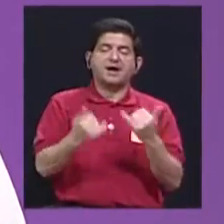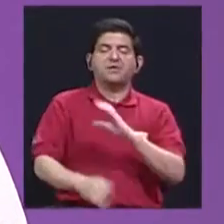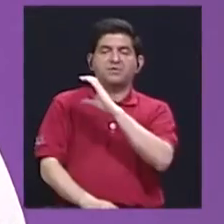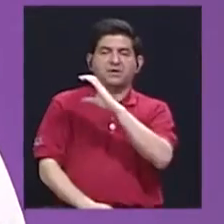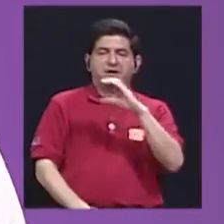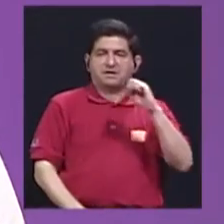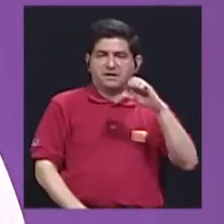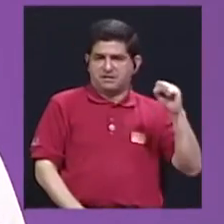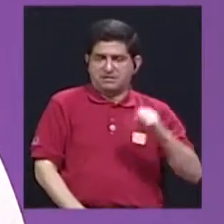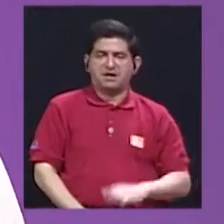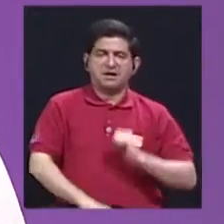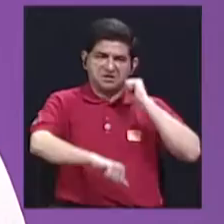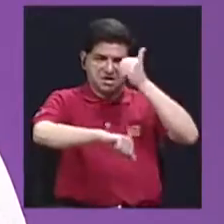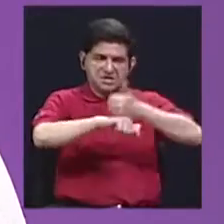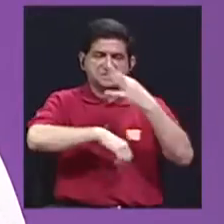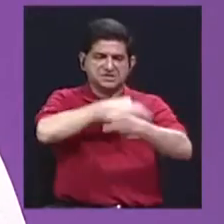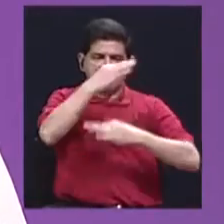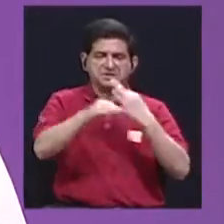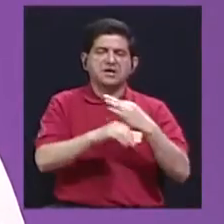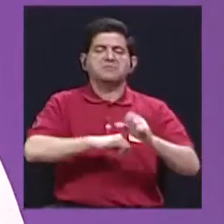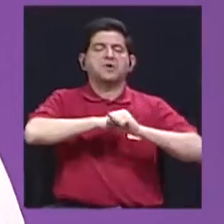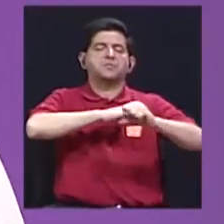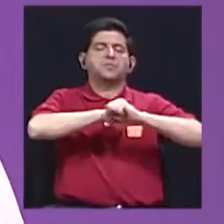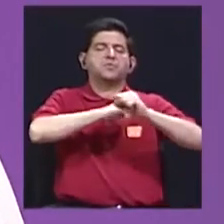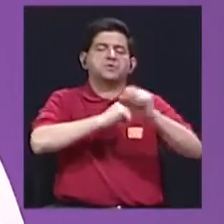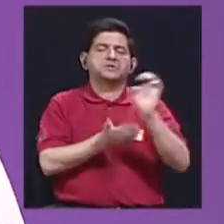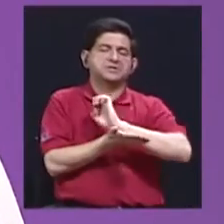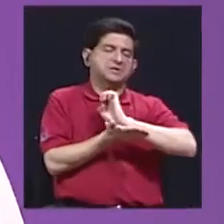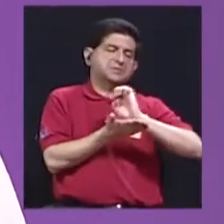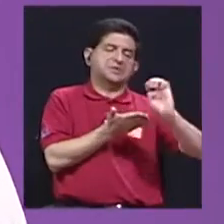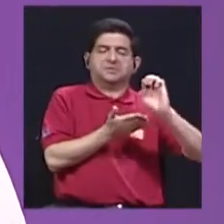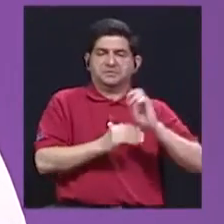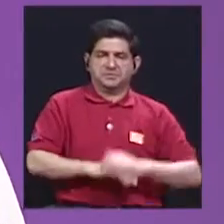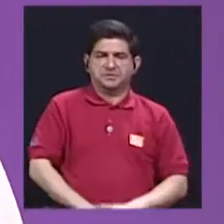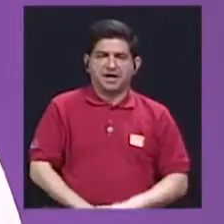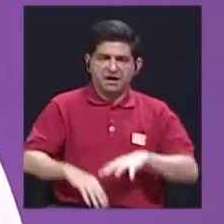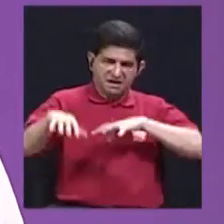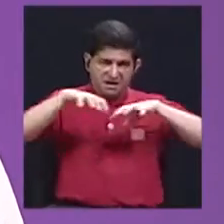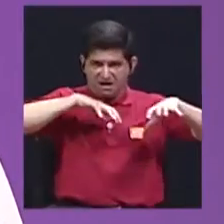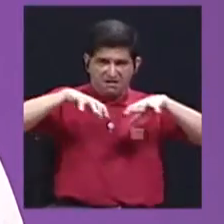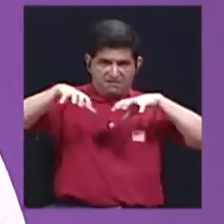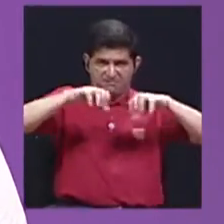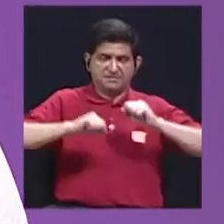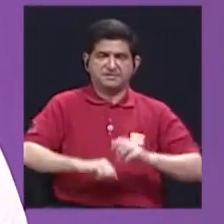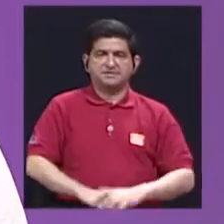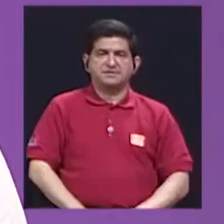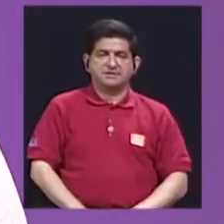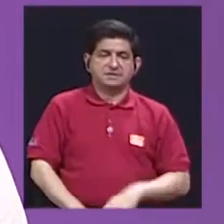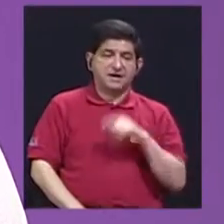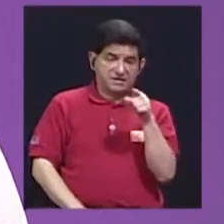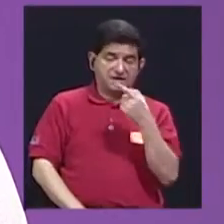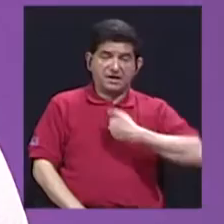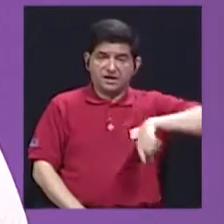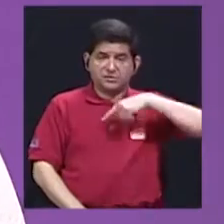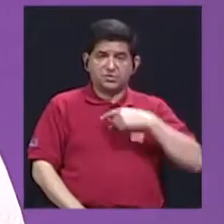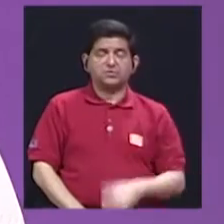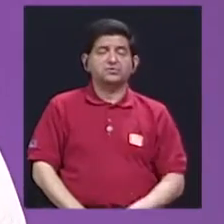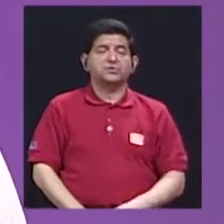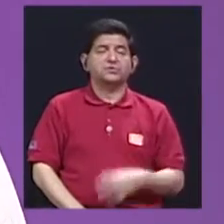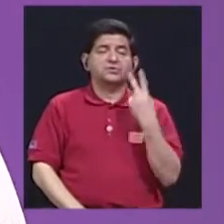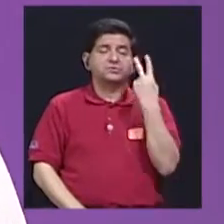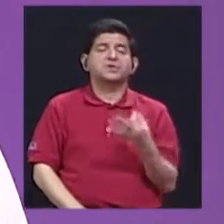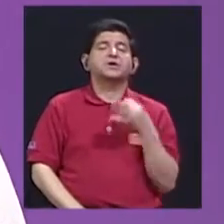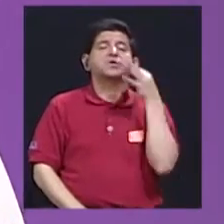implementado un tipo de anuncio de prevención de actividades que eso lo vamos a ver a largo